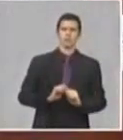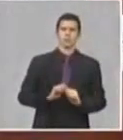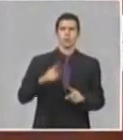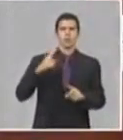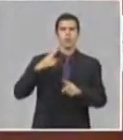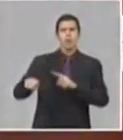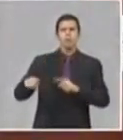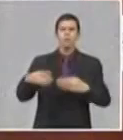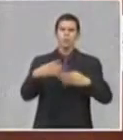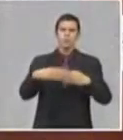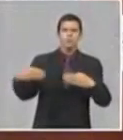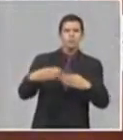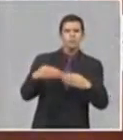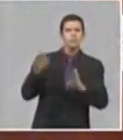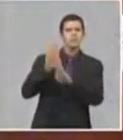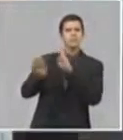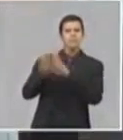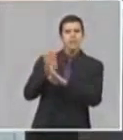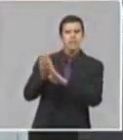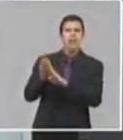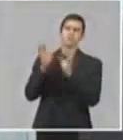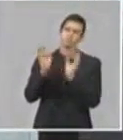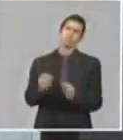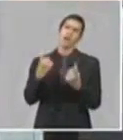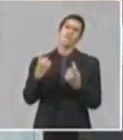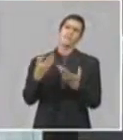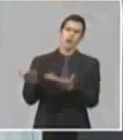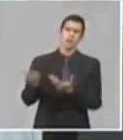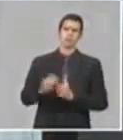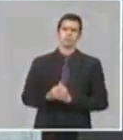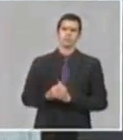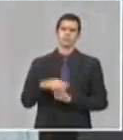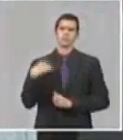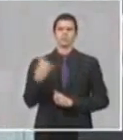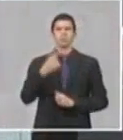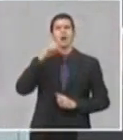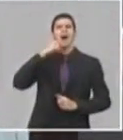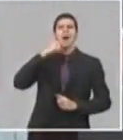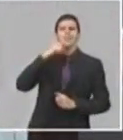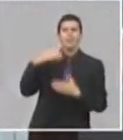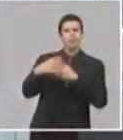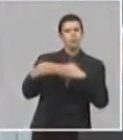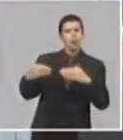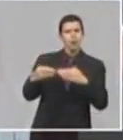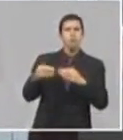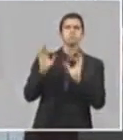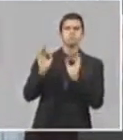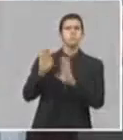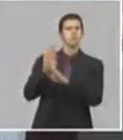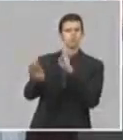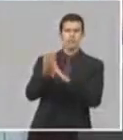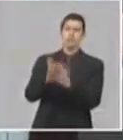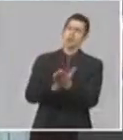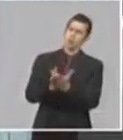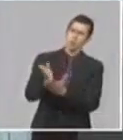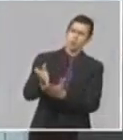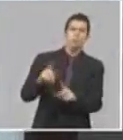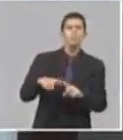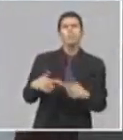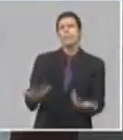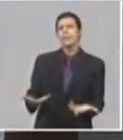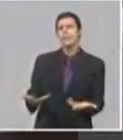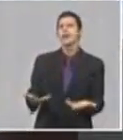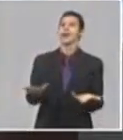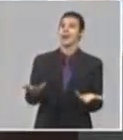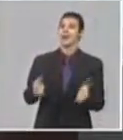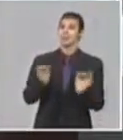para tener divisas para seguir ampliando esa mente y con esa venta seguir teniendo dinero para también la parte ceder o